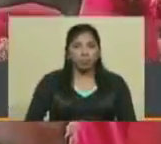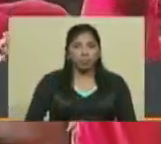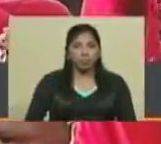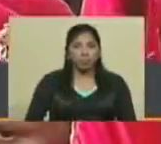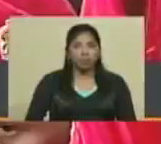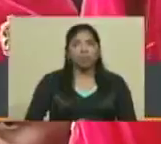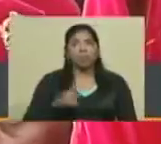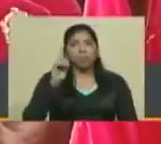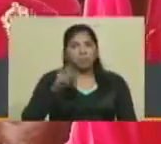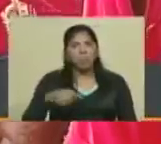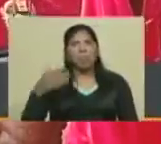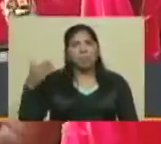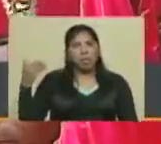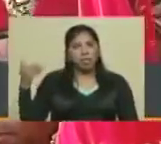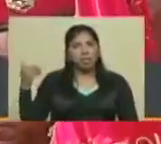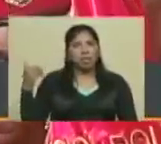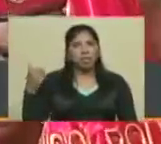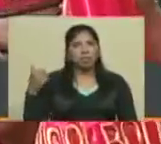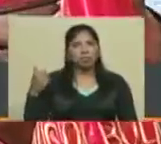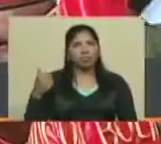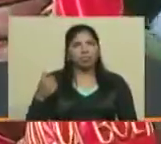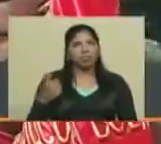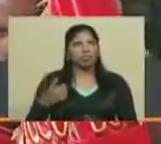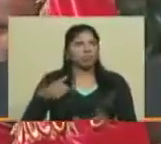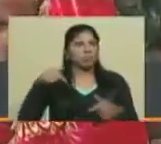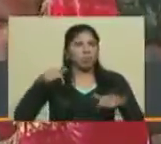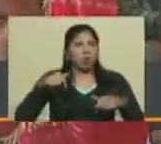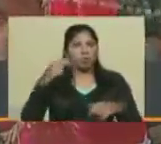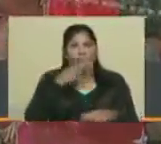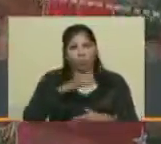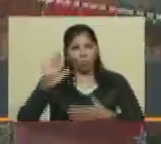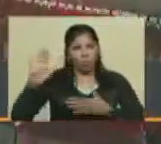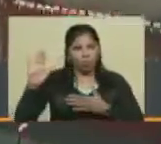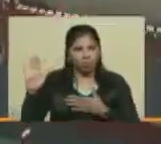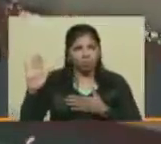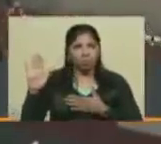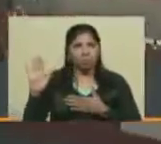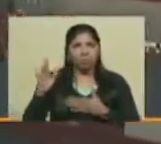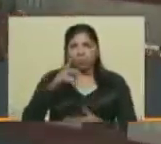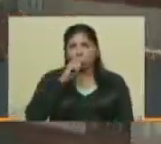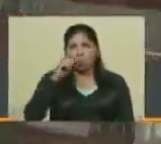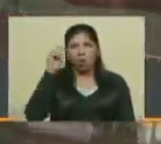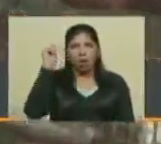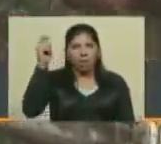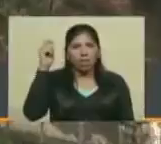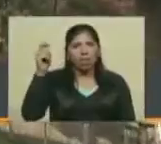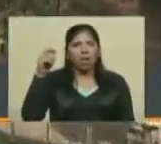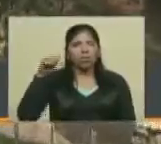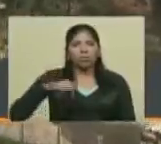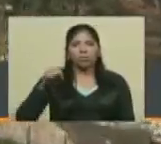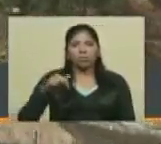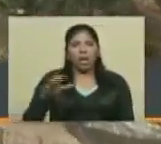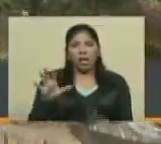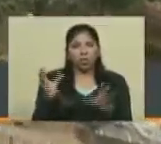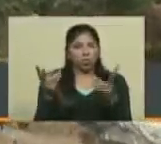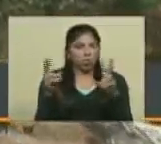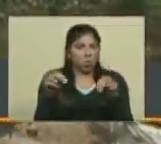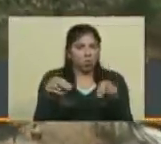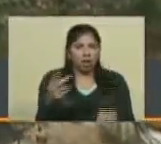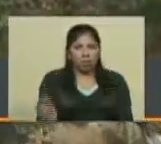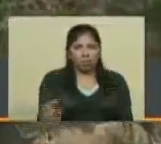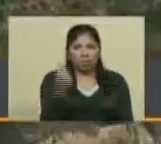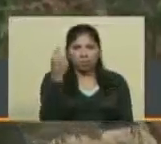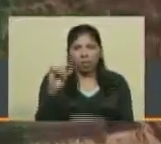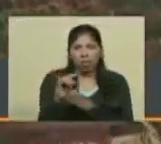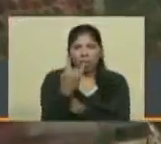Estuvimos, presidente, y reiteramos nuestro juramento, un juramento de no traicionar jamás a